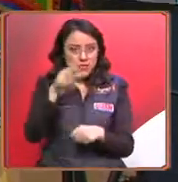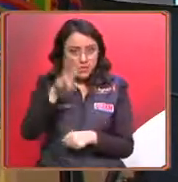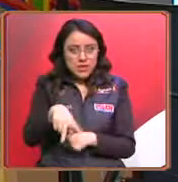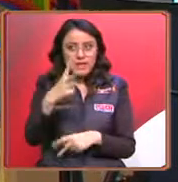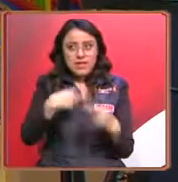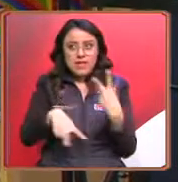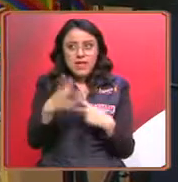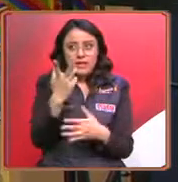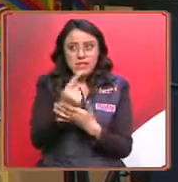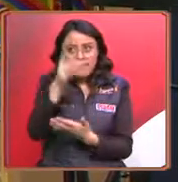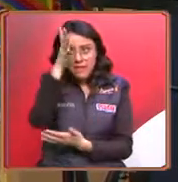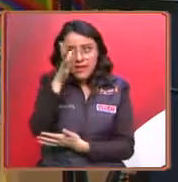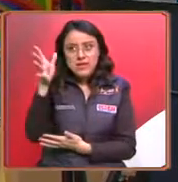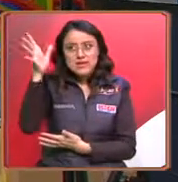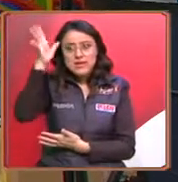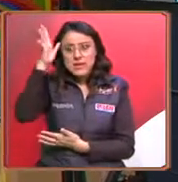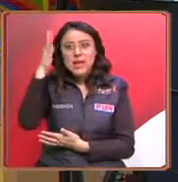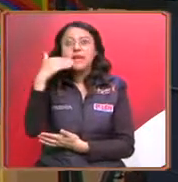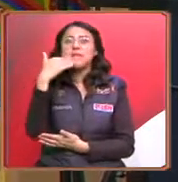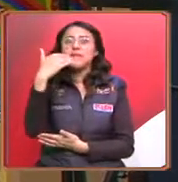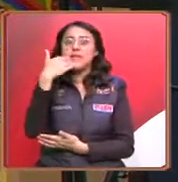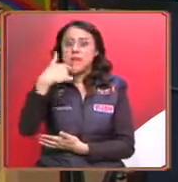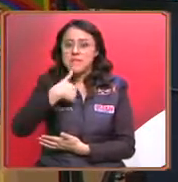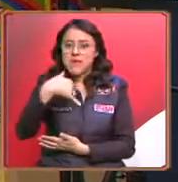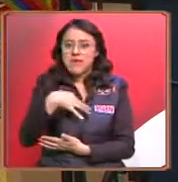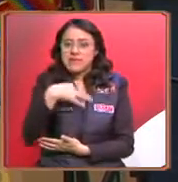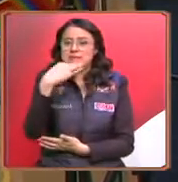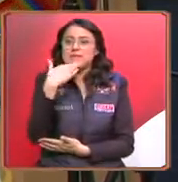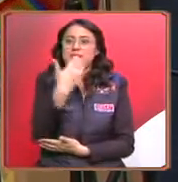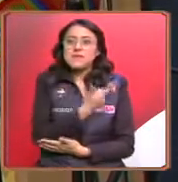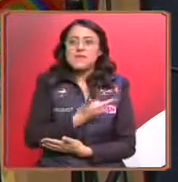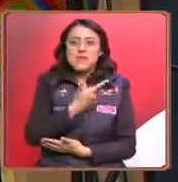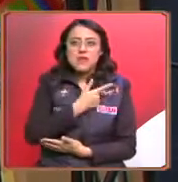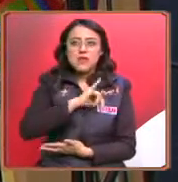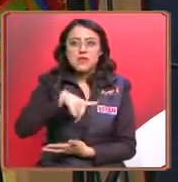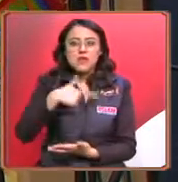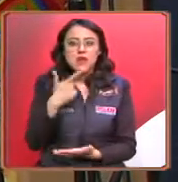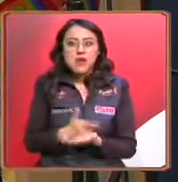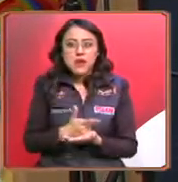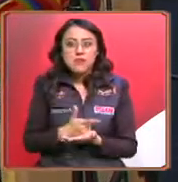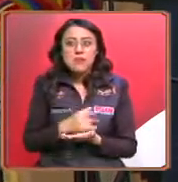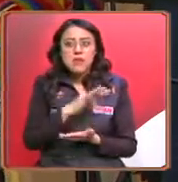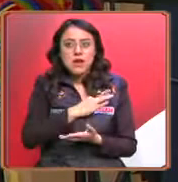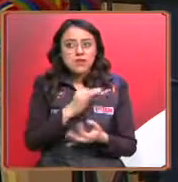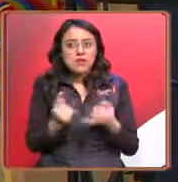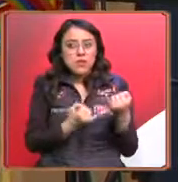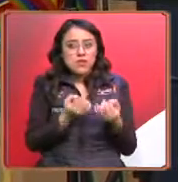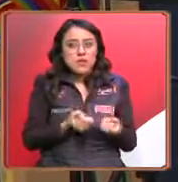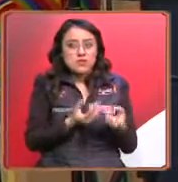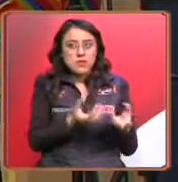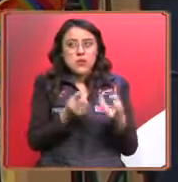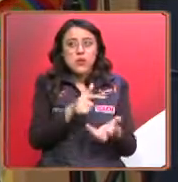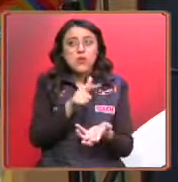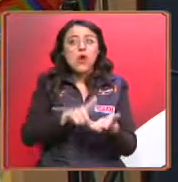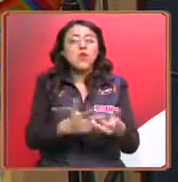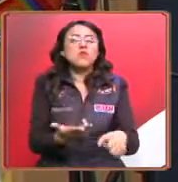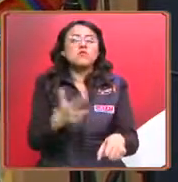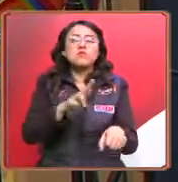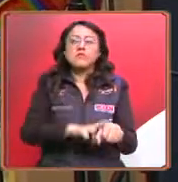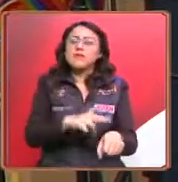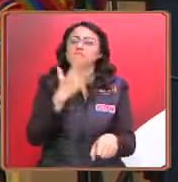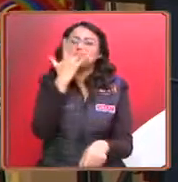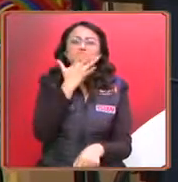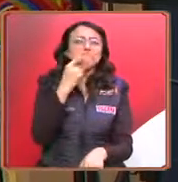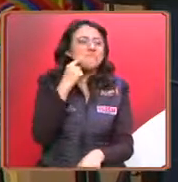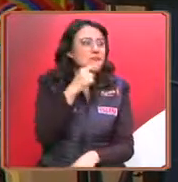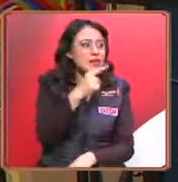TV Azteca, me tocó ser la afortunada y, como comentaba el señor Garralda, de ir a entregar los juguetes. Fui a un hospital y al ver la cara